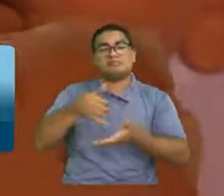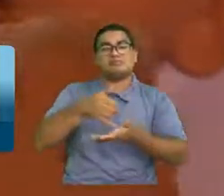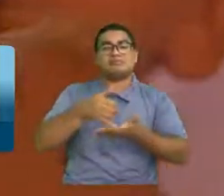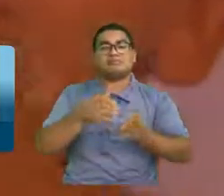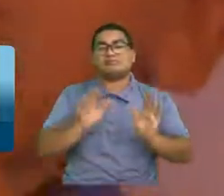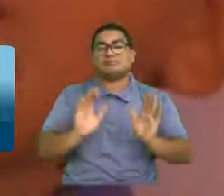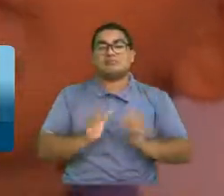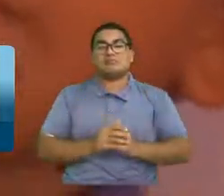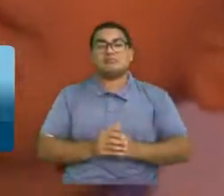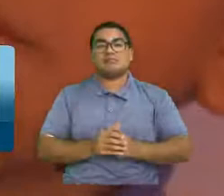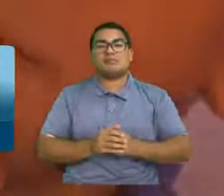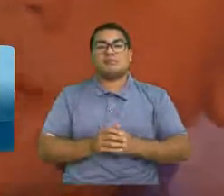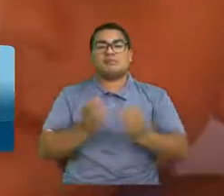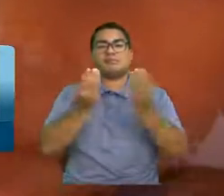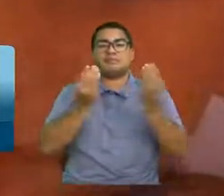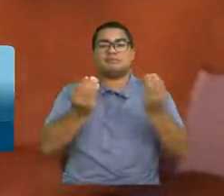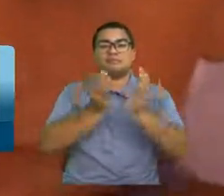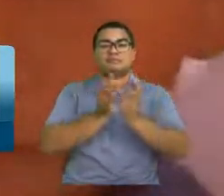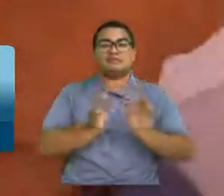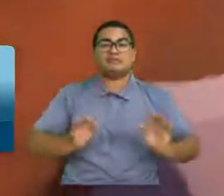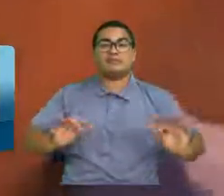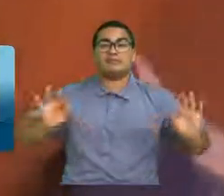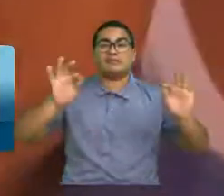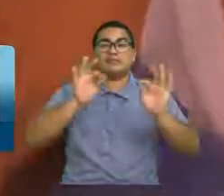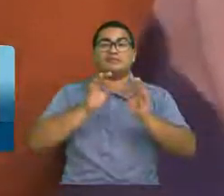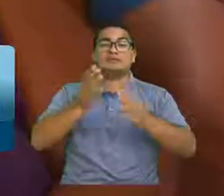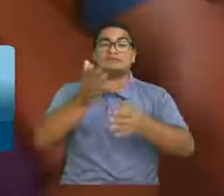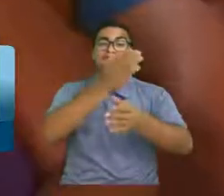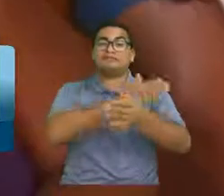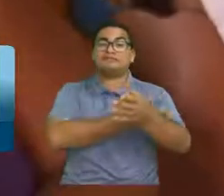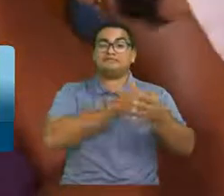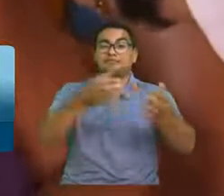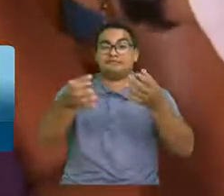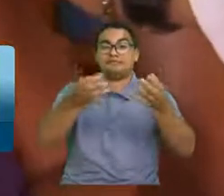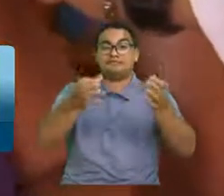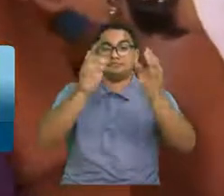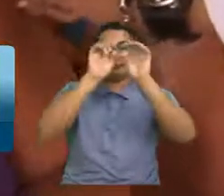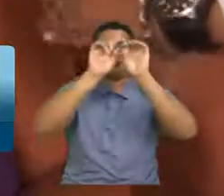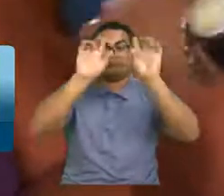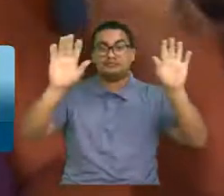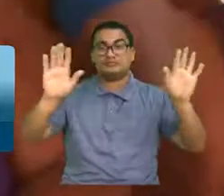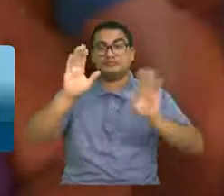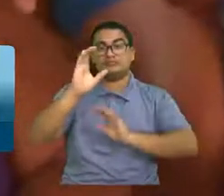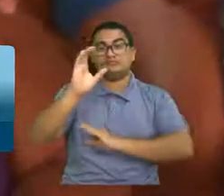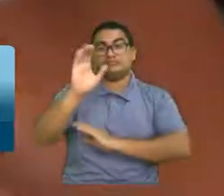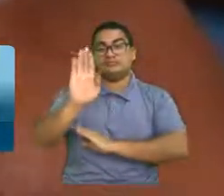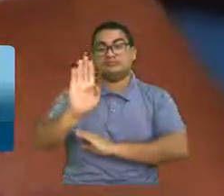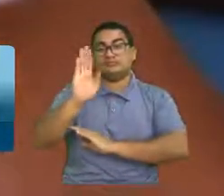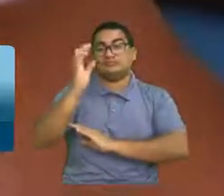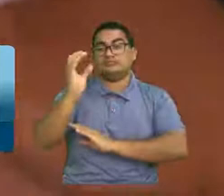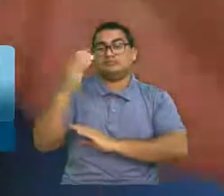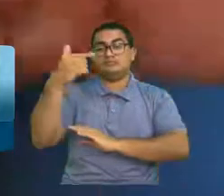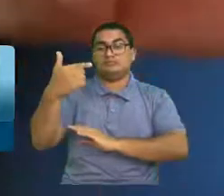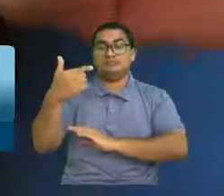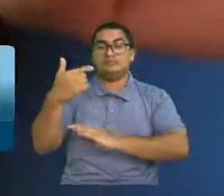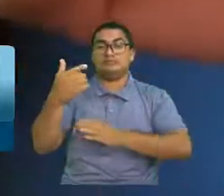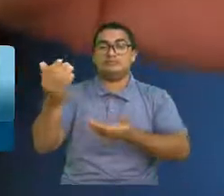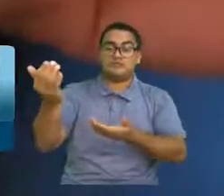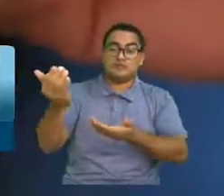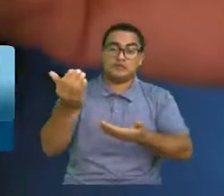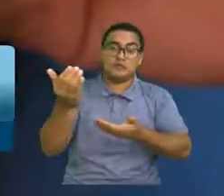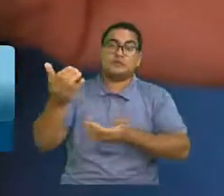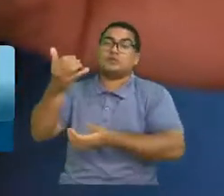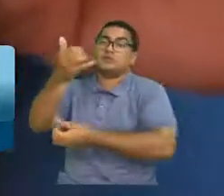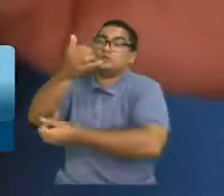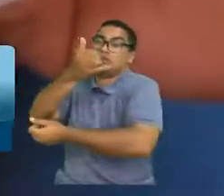es muy importante, la aclaración que usted hacía, pues, de la BCG. Generalmente sabemos que todos los niños recién nacidos, lo inmediato que se